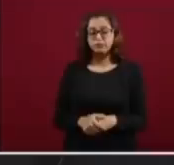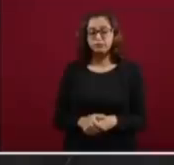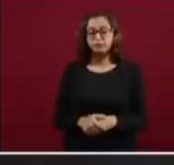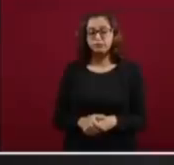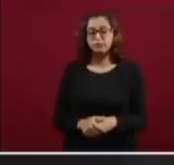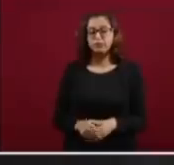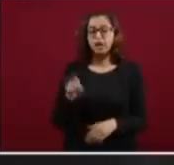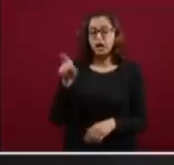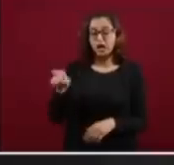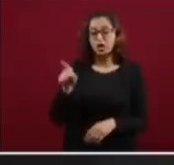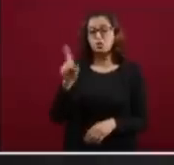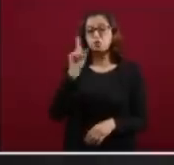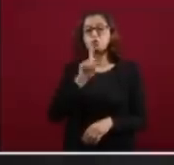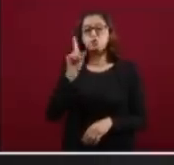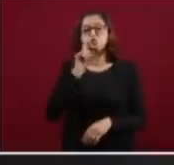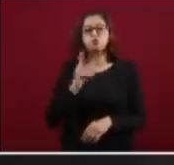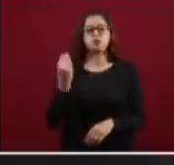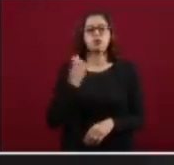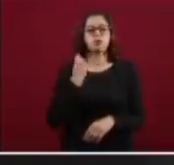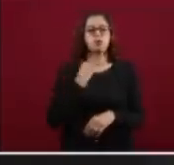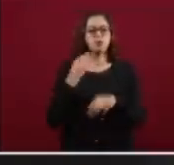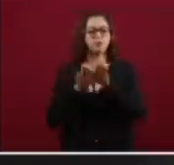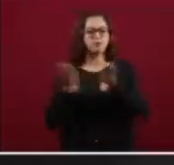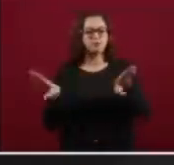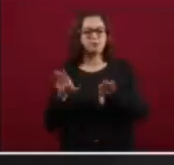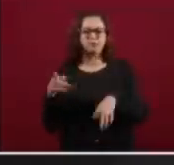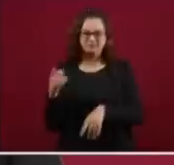movimiento de abogados democráticos